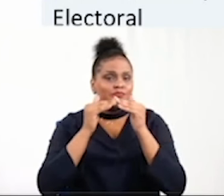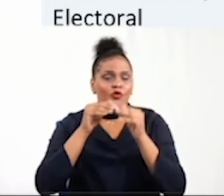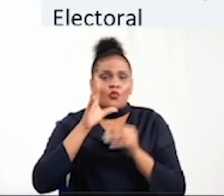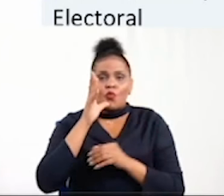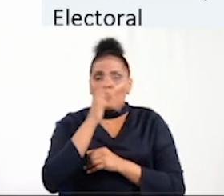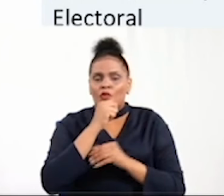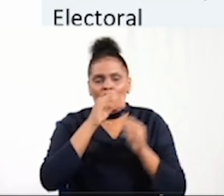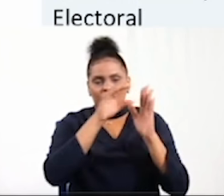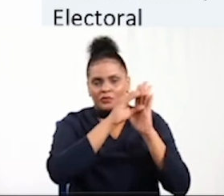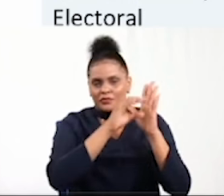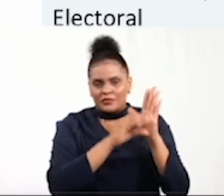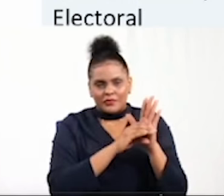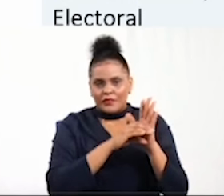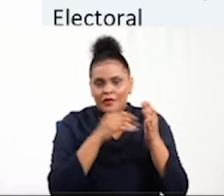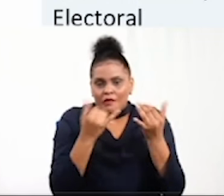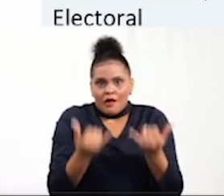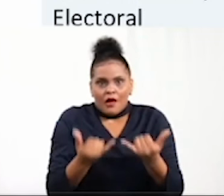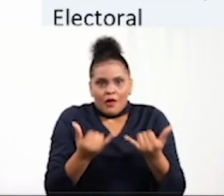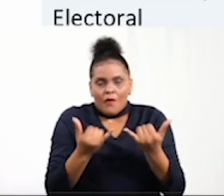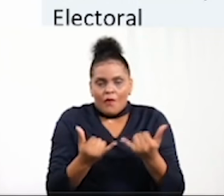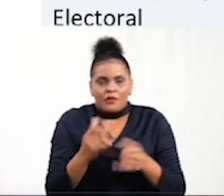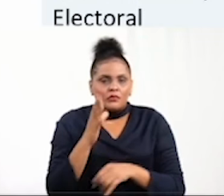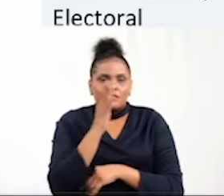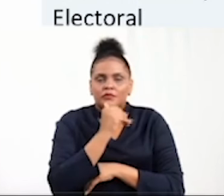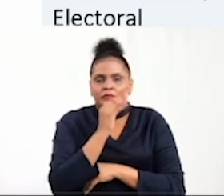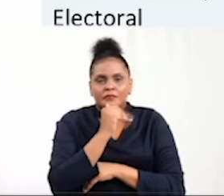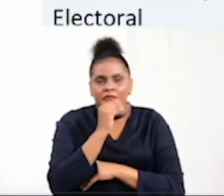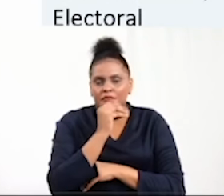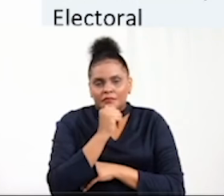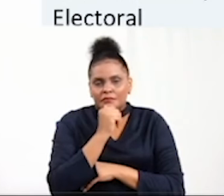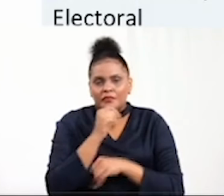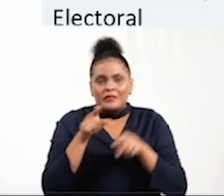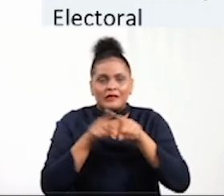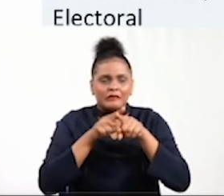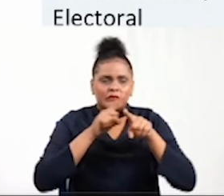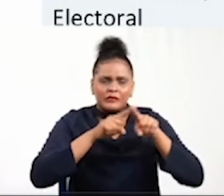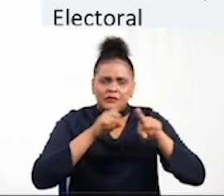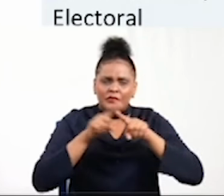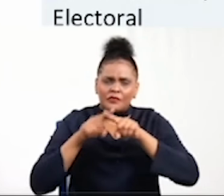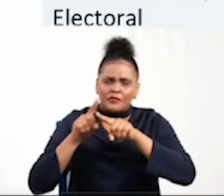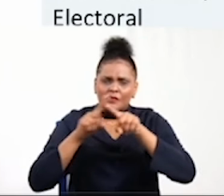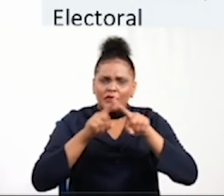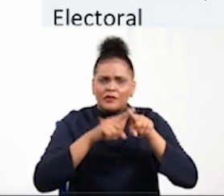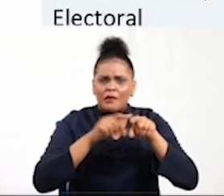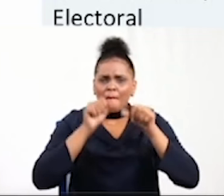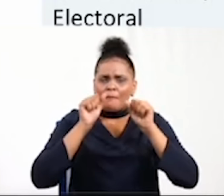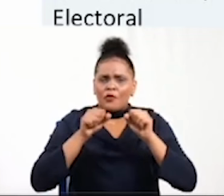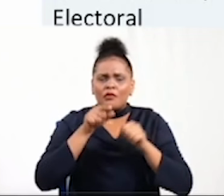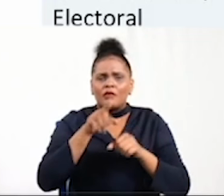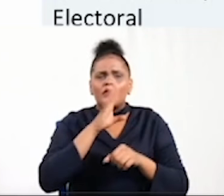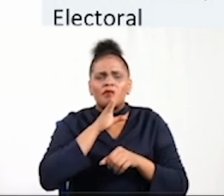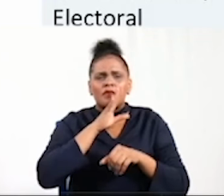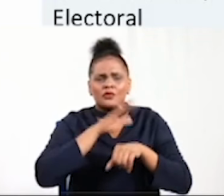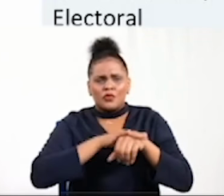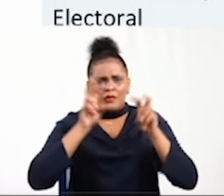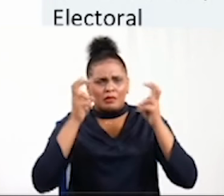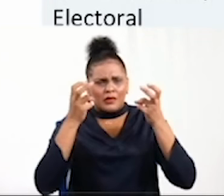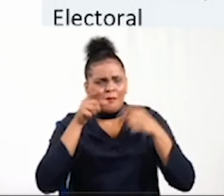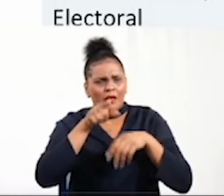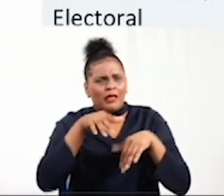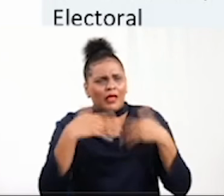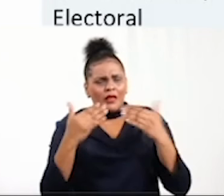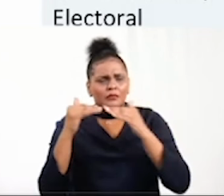constitucionalizada en ese momento no contaban siguen tienen diferentes leyes que abordan el tema de la violencia de